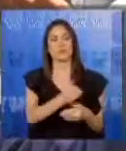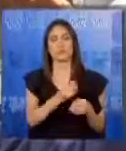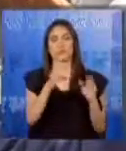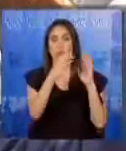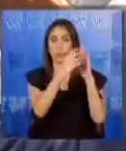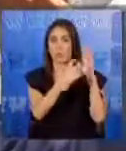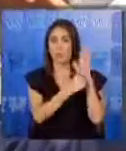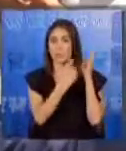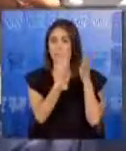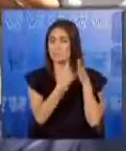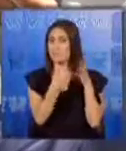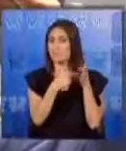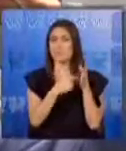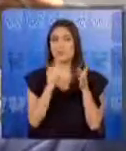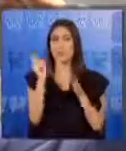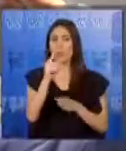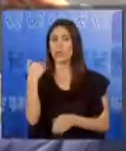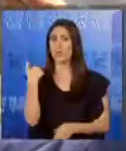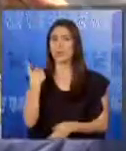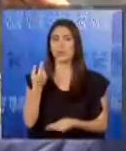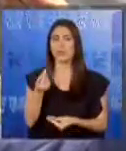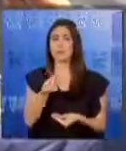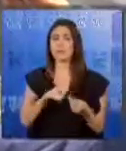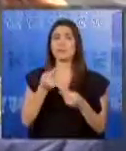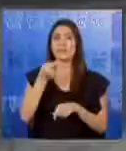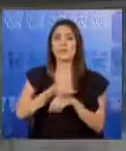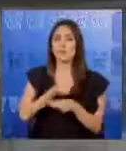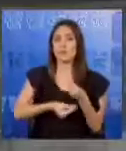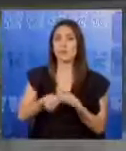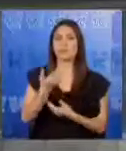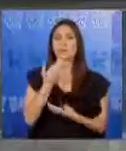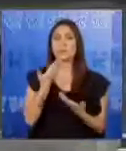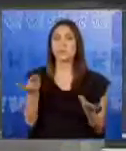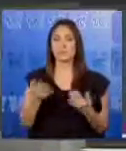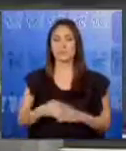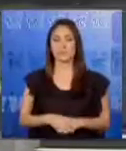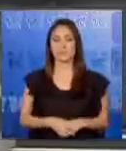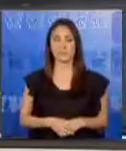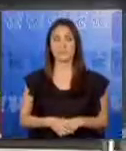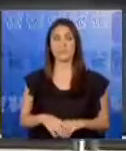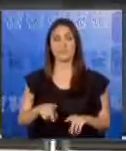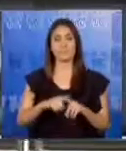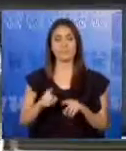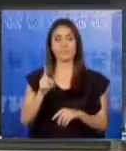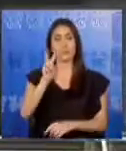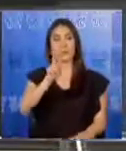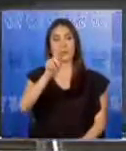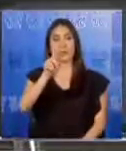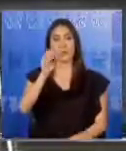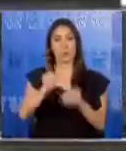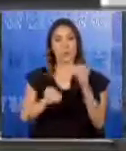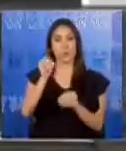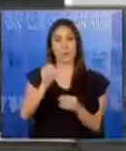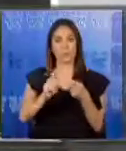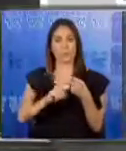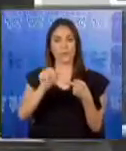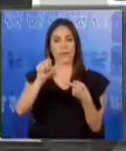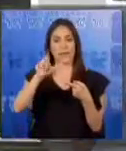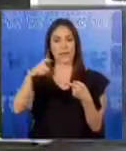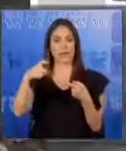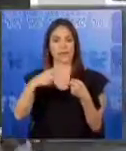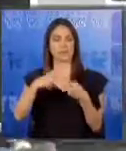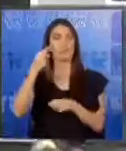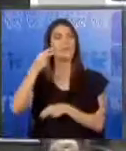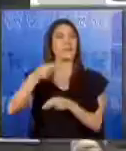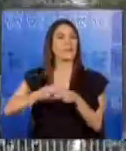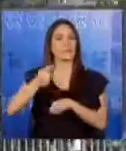Código Orgánico. No existe la devolución de un dictamen abstentivo. Entre los involucrados en este caso, el pasado 21 de octubre están Alex B., exgerente